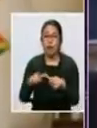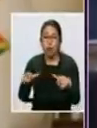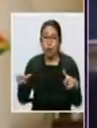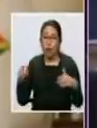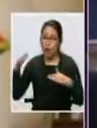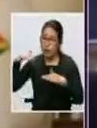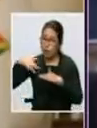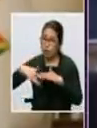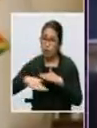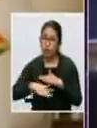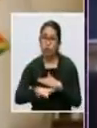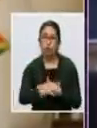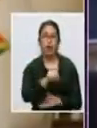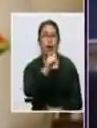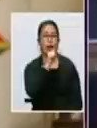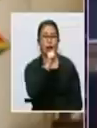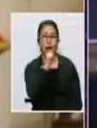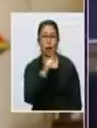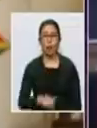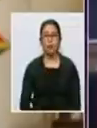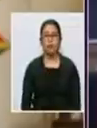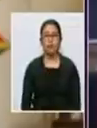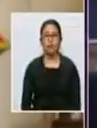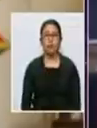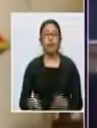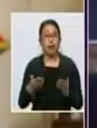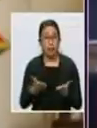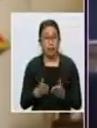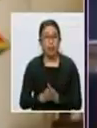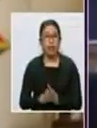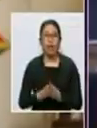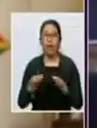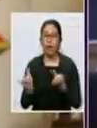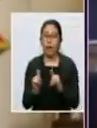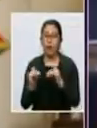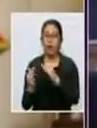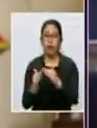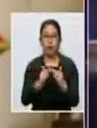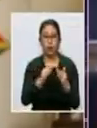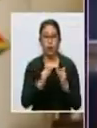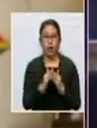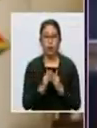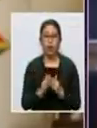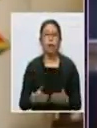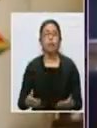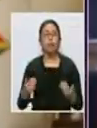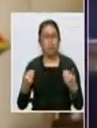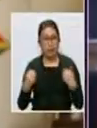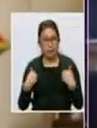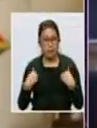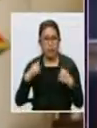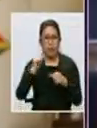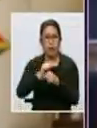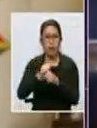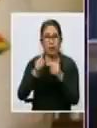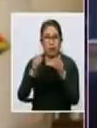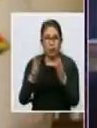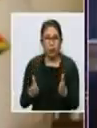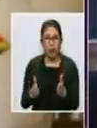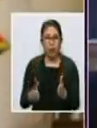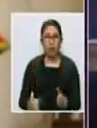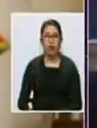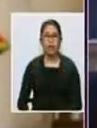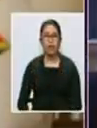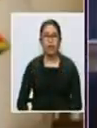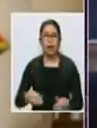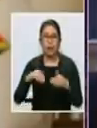quiere ser parte de la reactivación económica que necesitamos hacia adelante. Así que es altamente valorable el mensaje de la presidenta